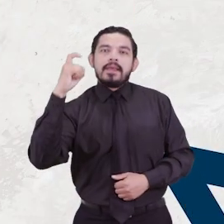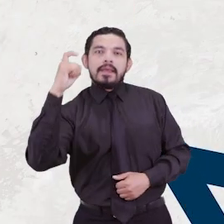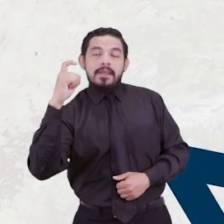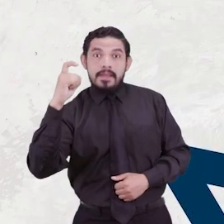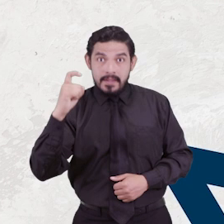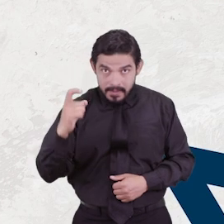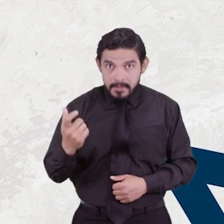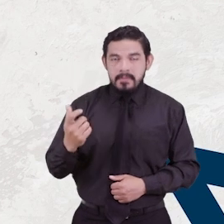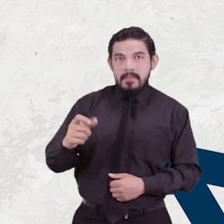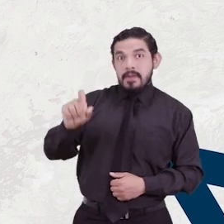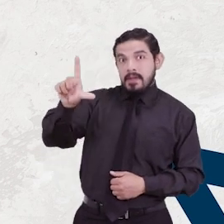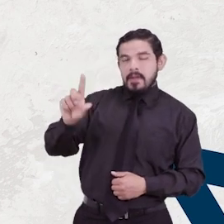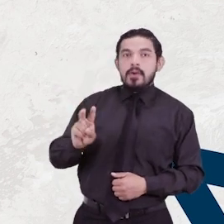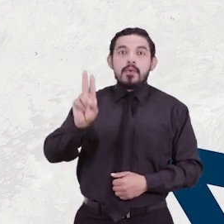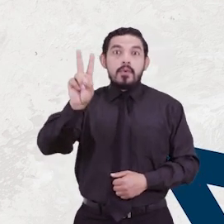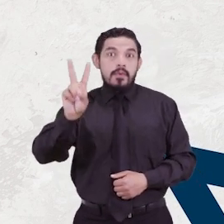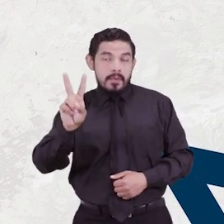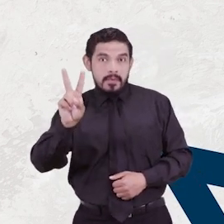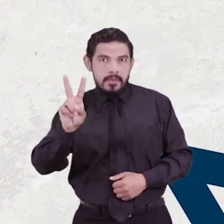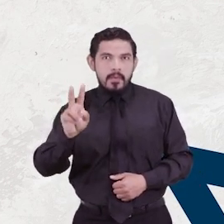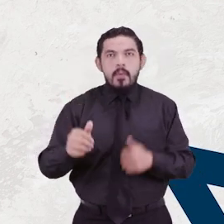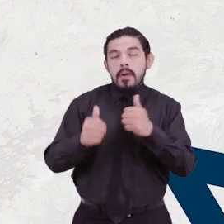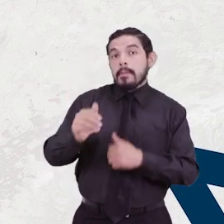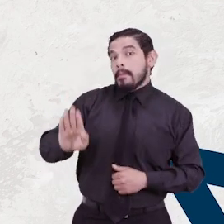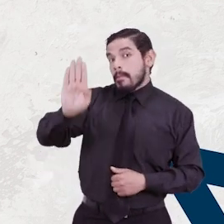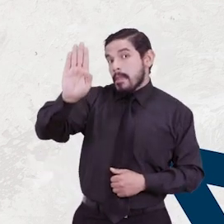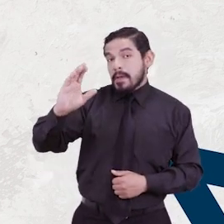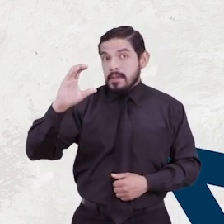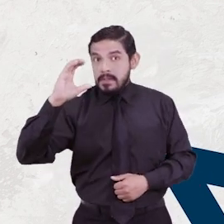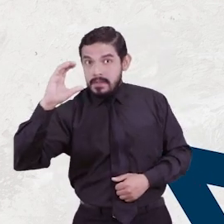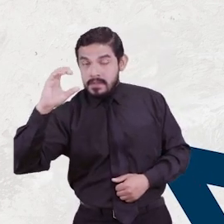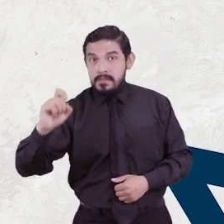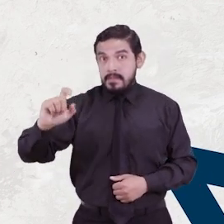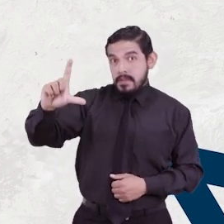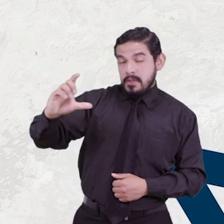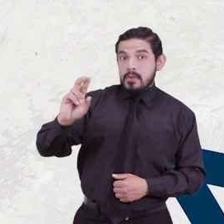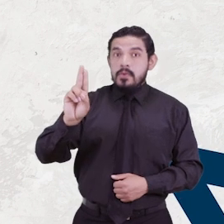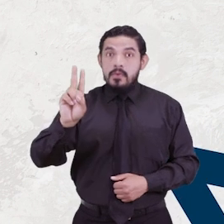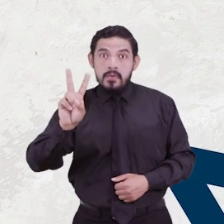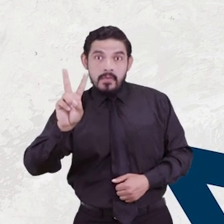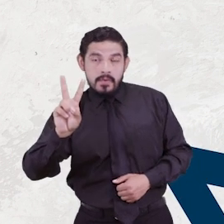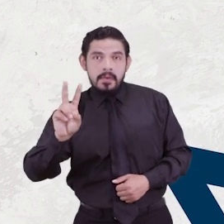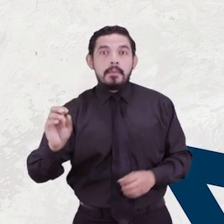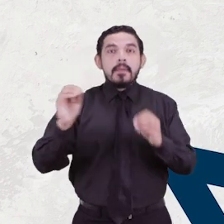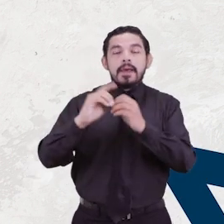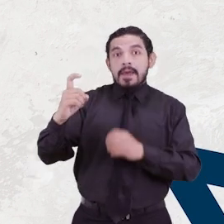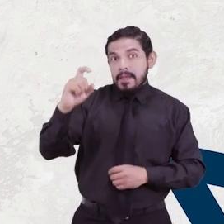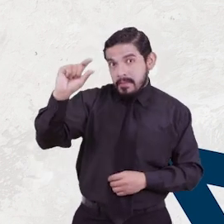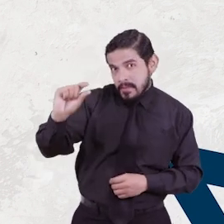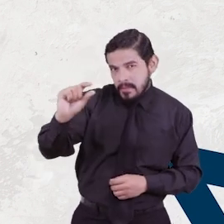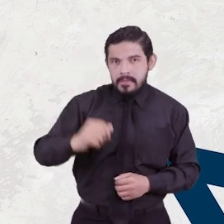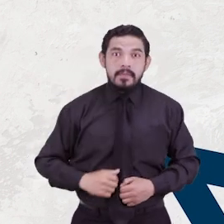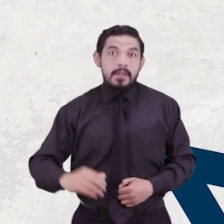X mayúscula, C minúscula y V minúscula. B. C mayúscula, V mayúscula